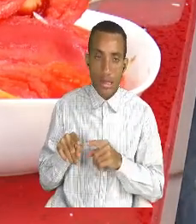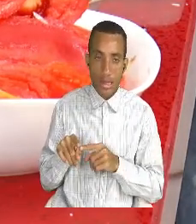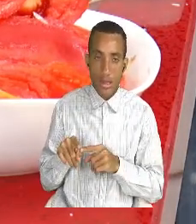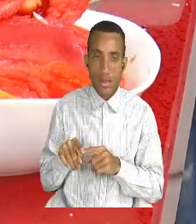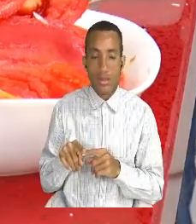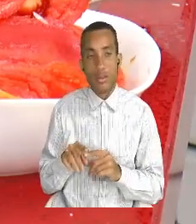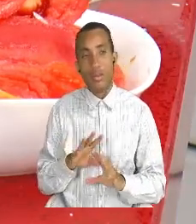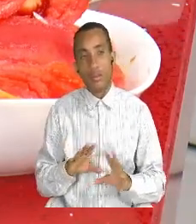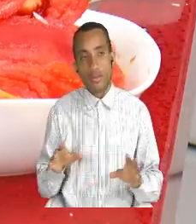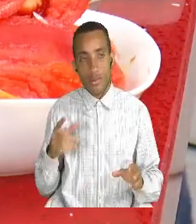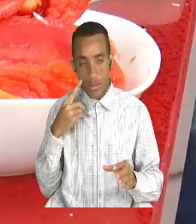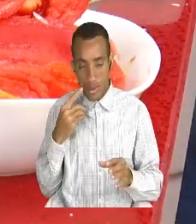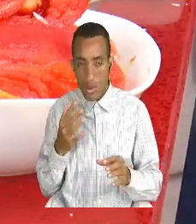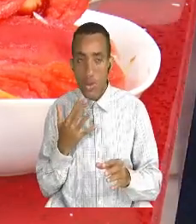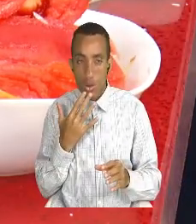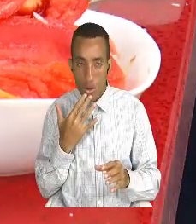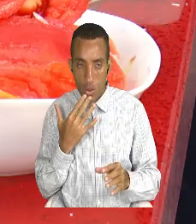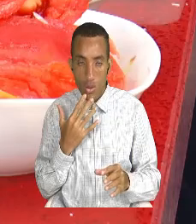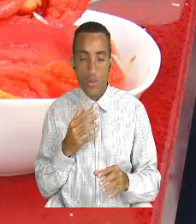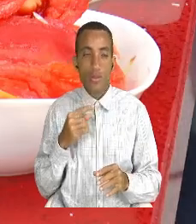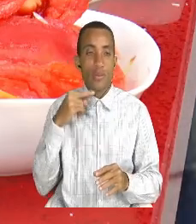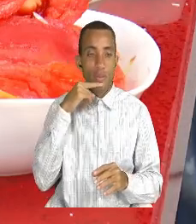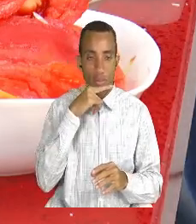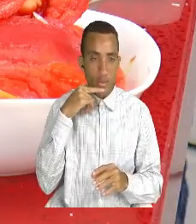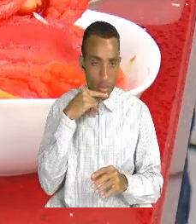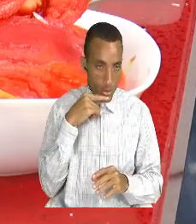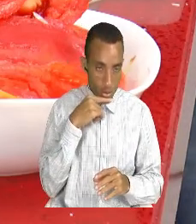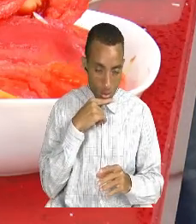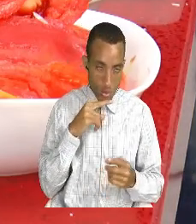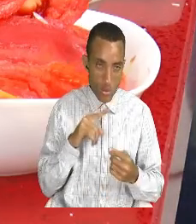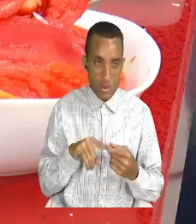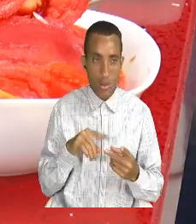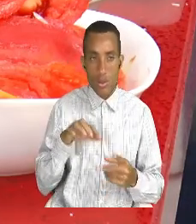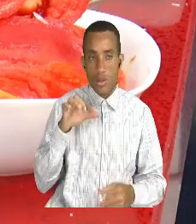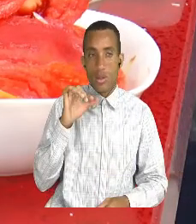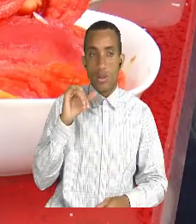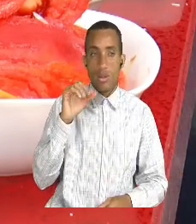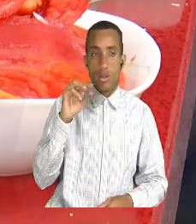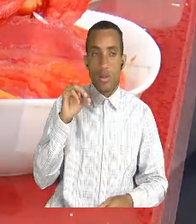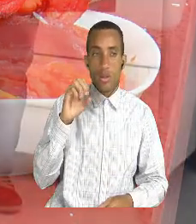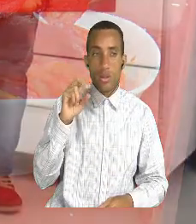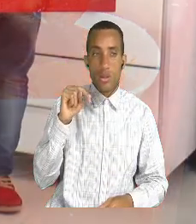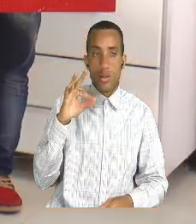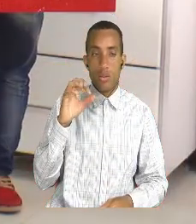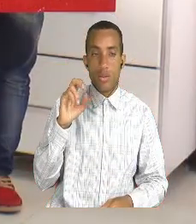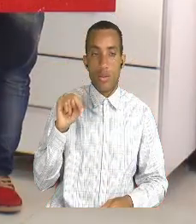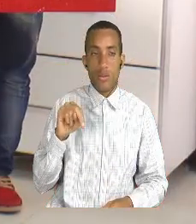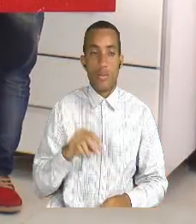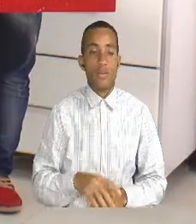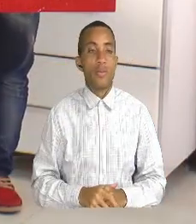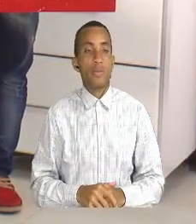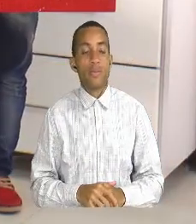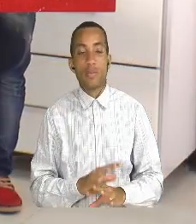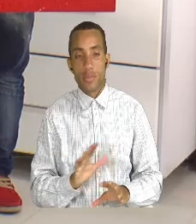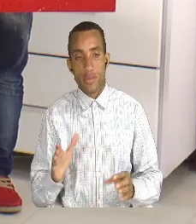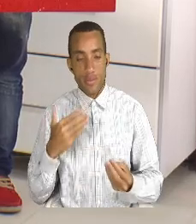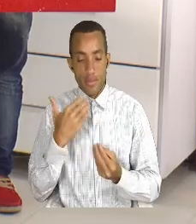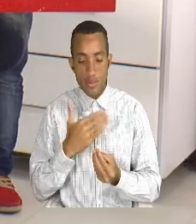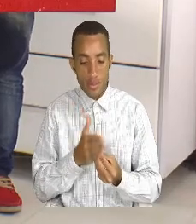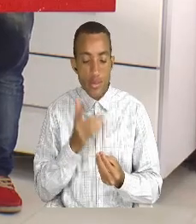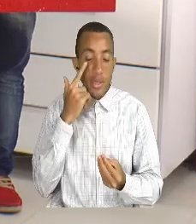arroz. Perfecto. Ya tenemos el pimentón rojo. Tenemos el... ¿El qué? La cebolla. La